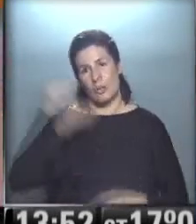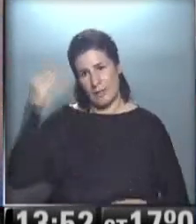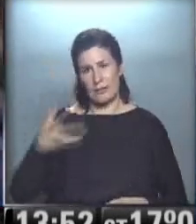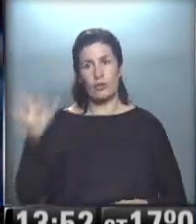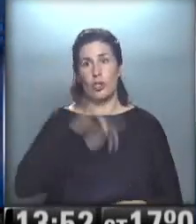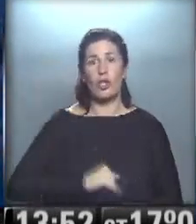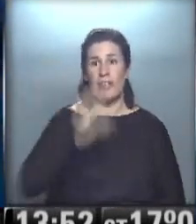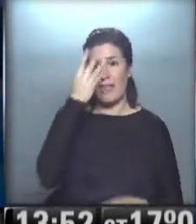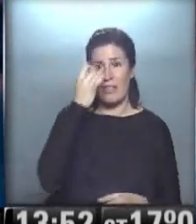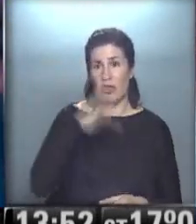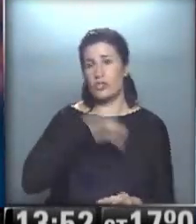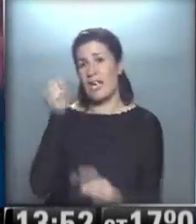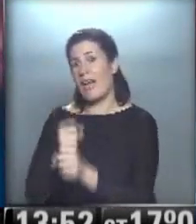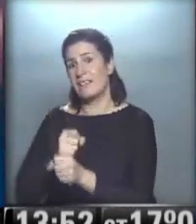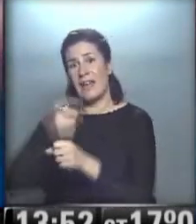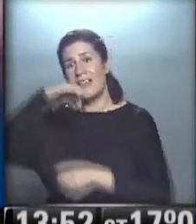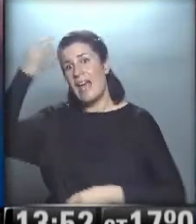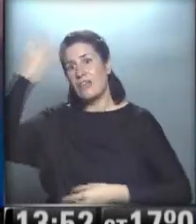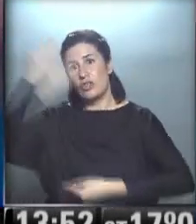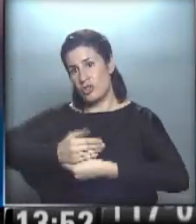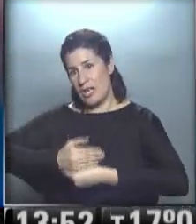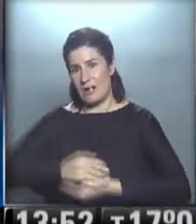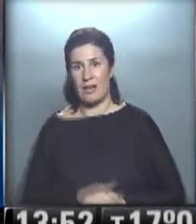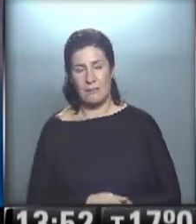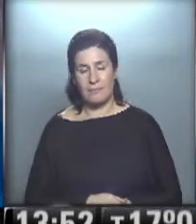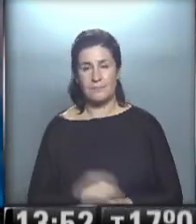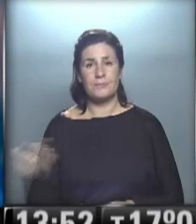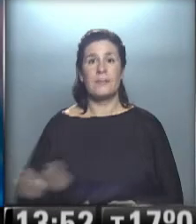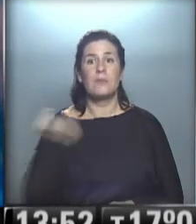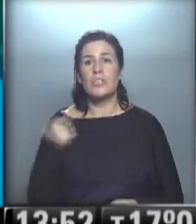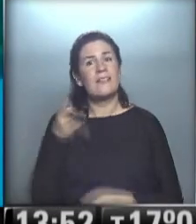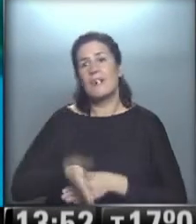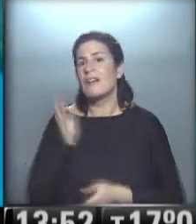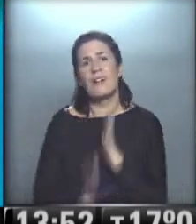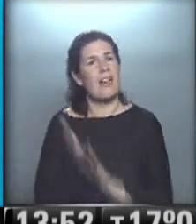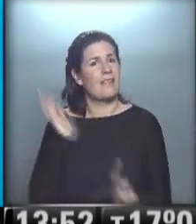del mediodía hasta que terminen las actividades del teatro. E importante es que es libre y gratuita la entrada.